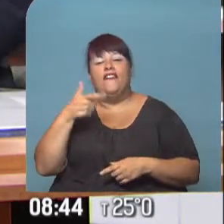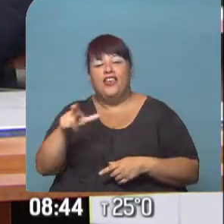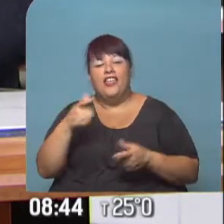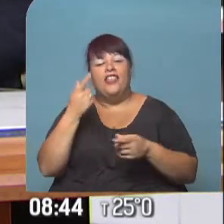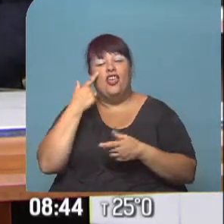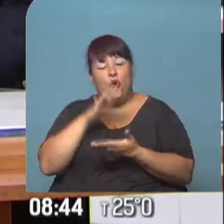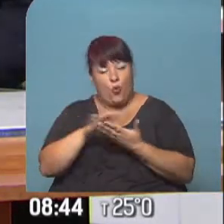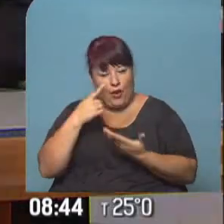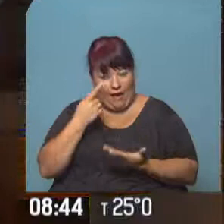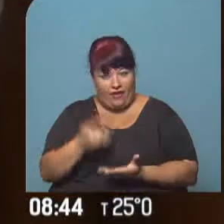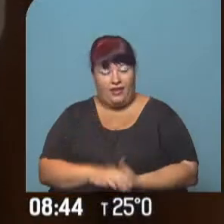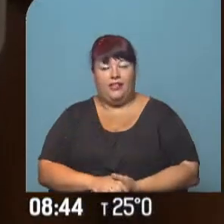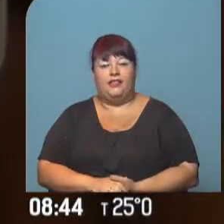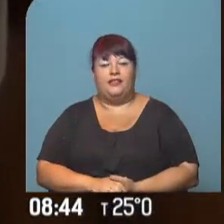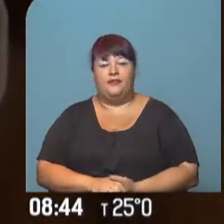trabajo. A ver.